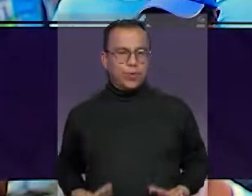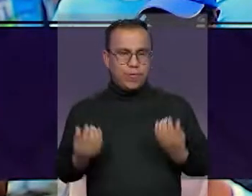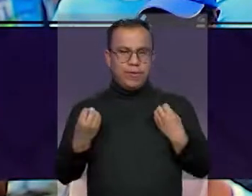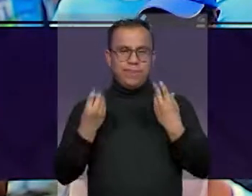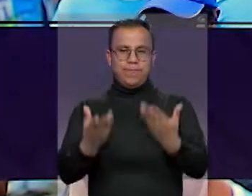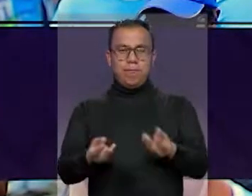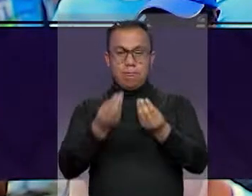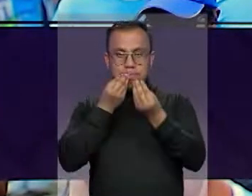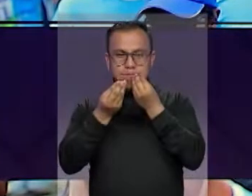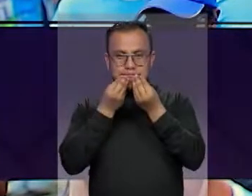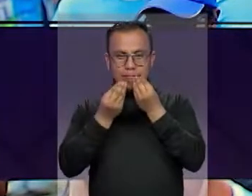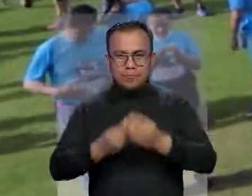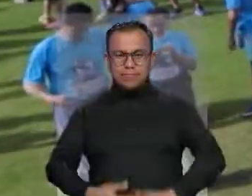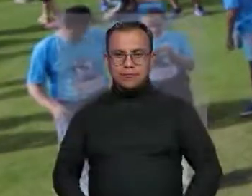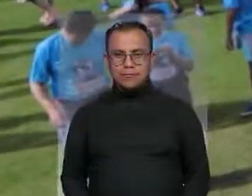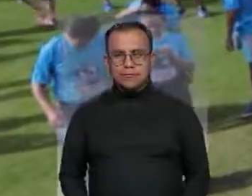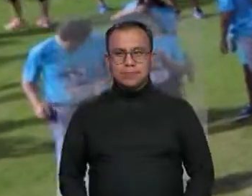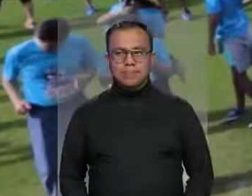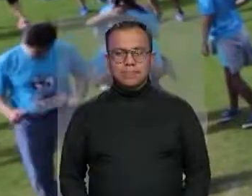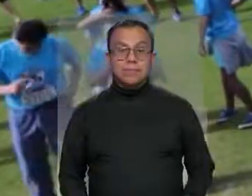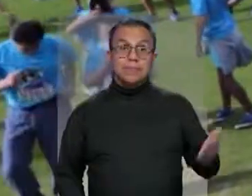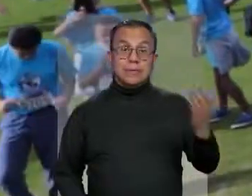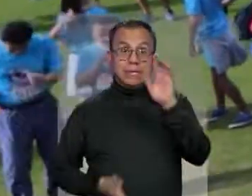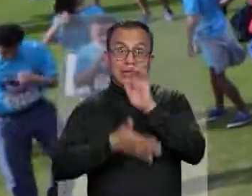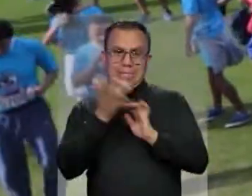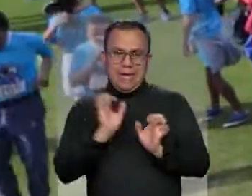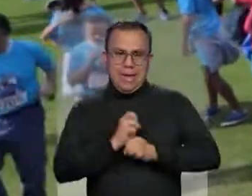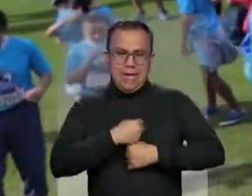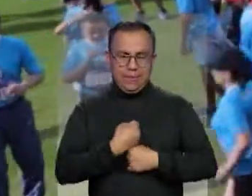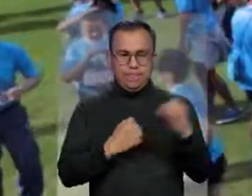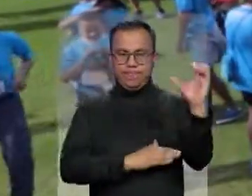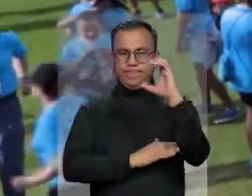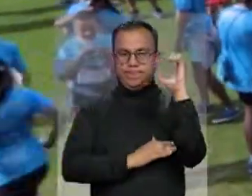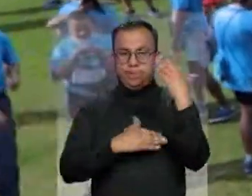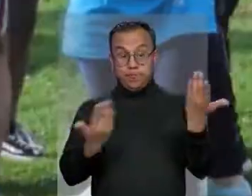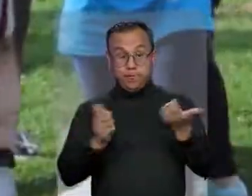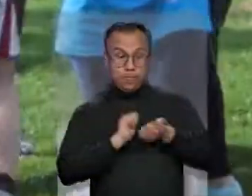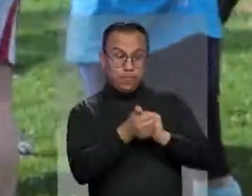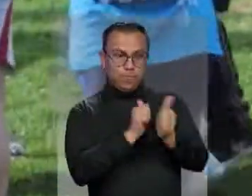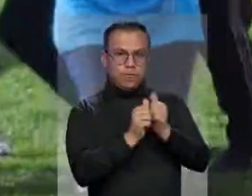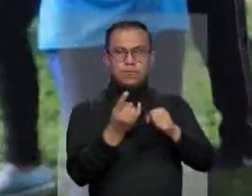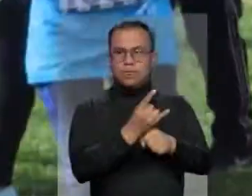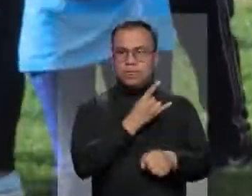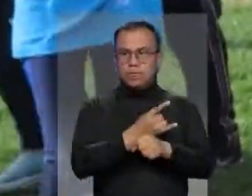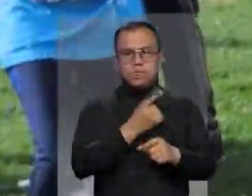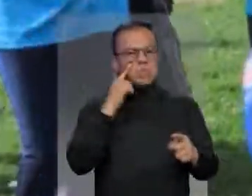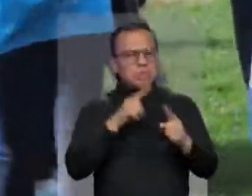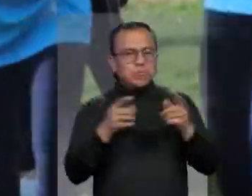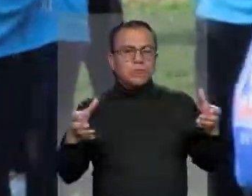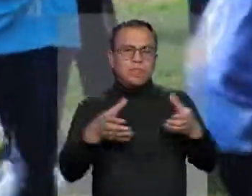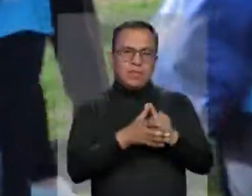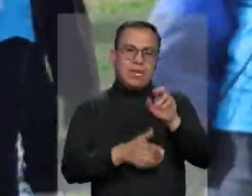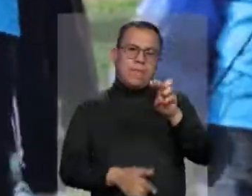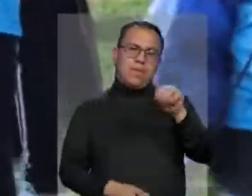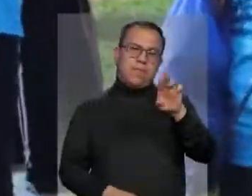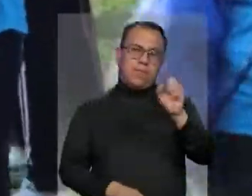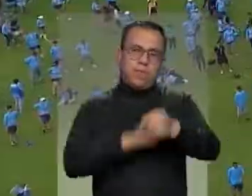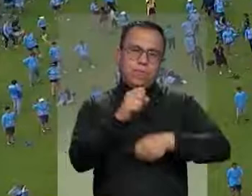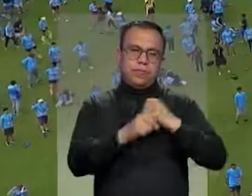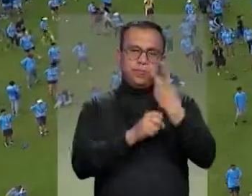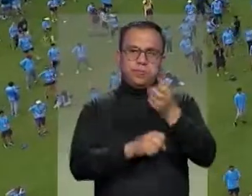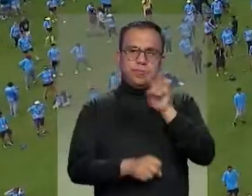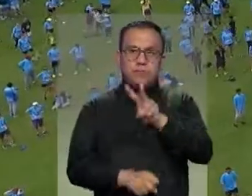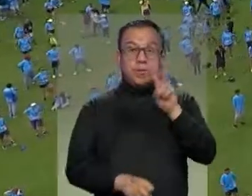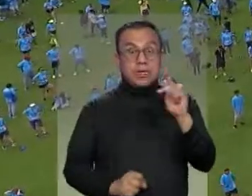donación de alimentos disminuir el hambre en el país a través del deporte es el objetivo de la bimbo global race 2022